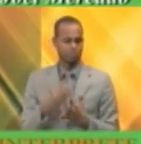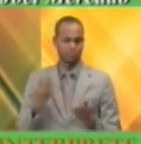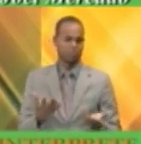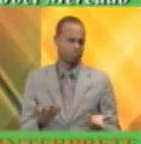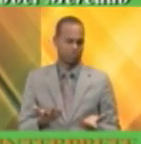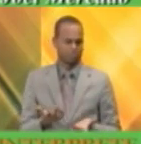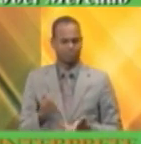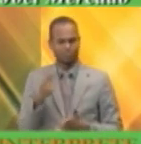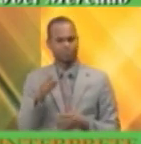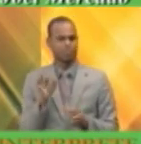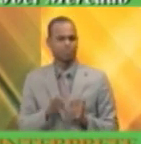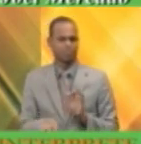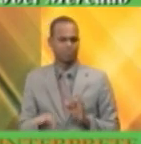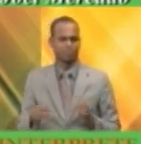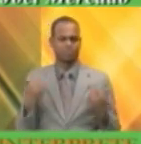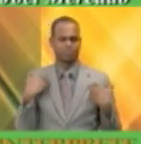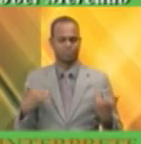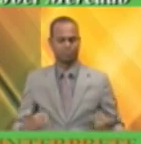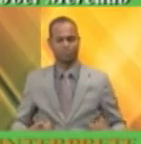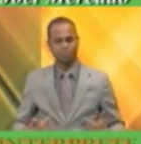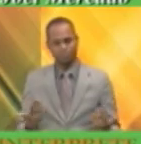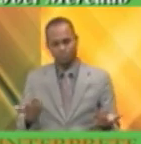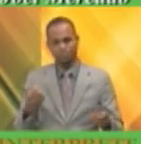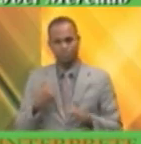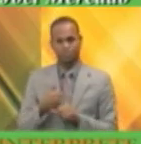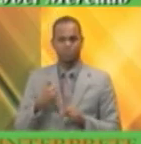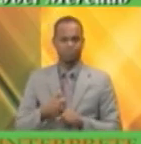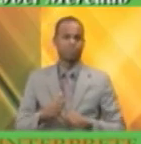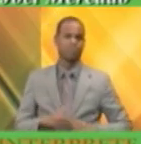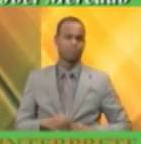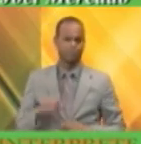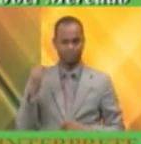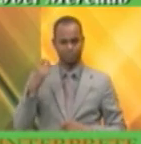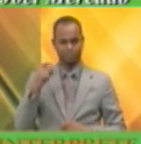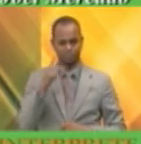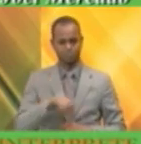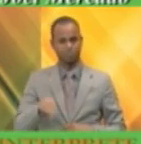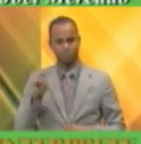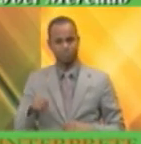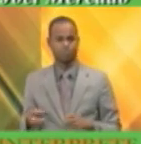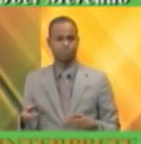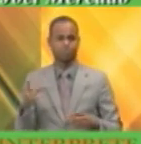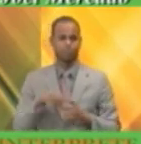son cosas musculares del mismo atleta. O sea, no tenemos que introducir